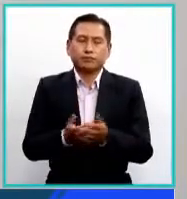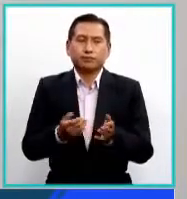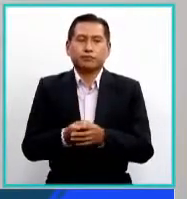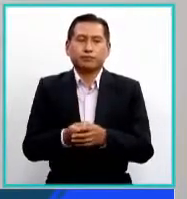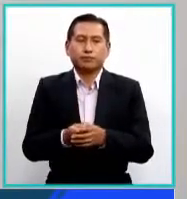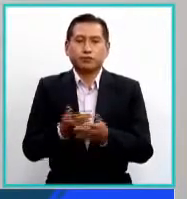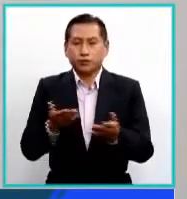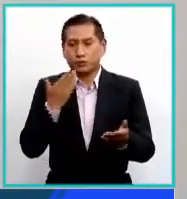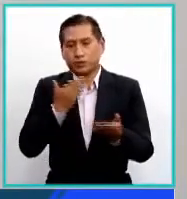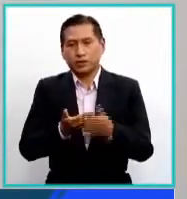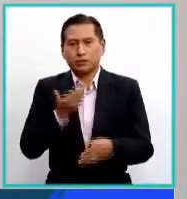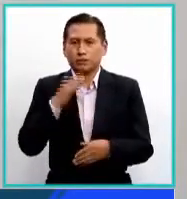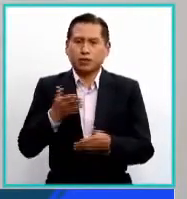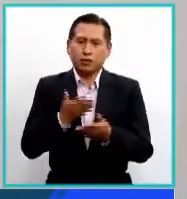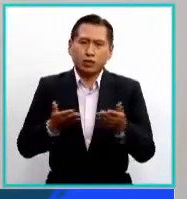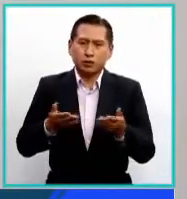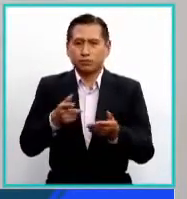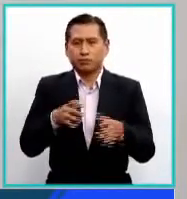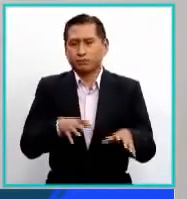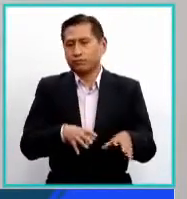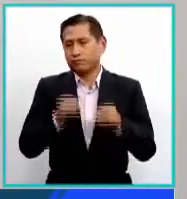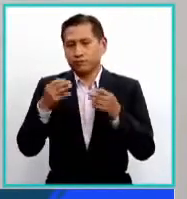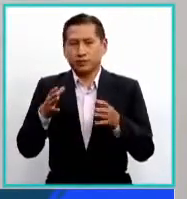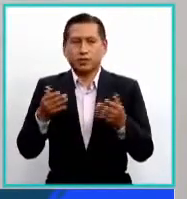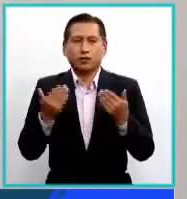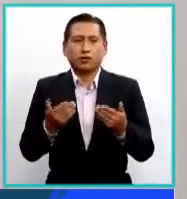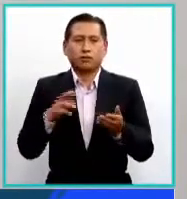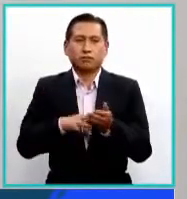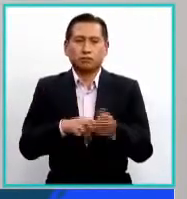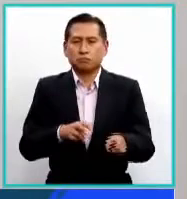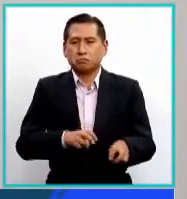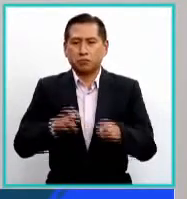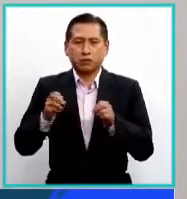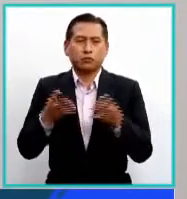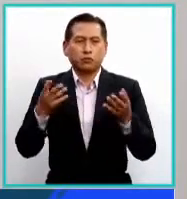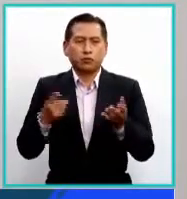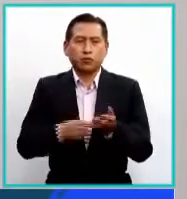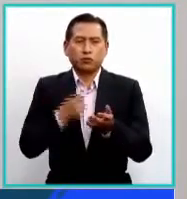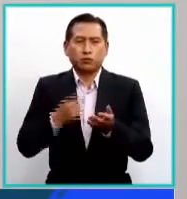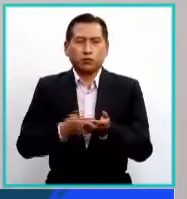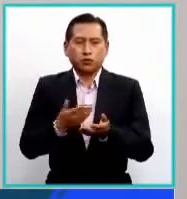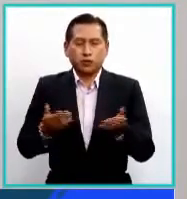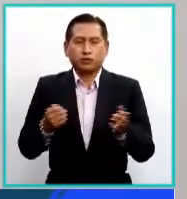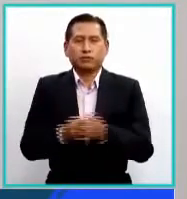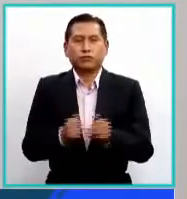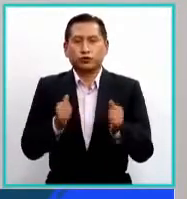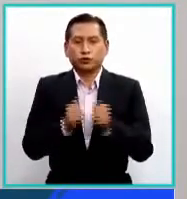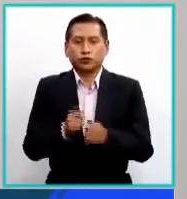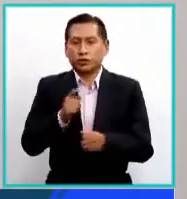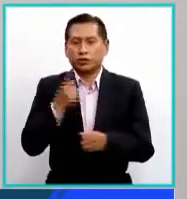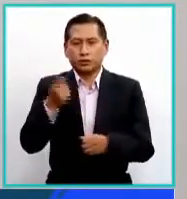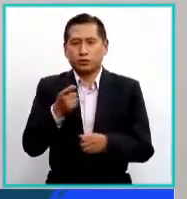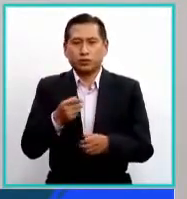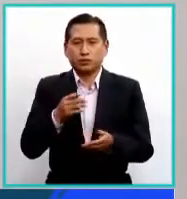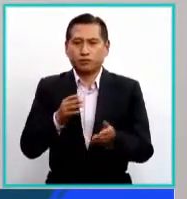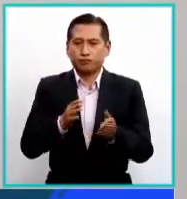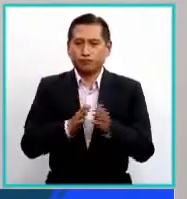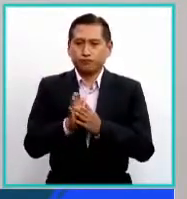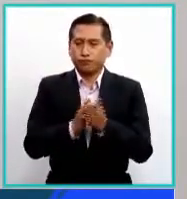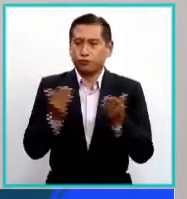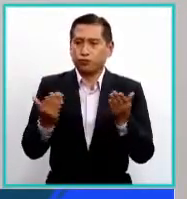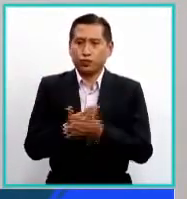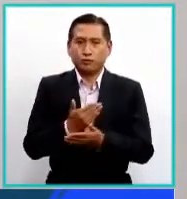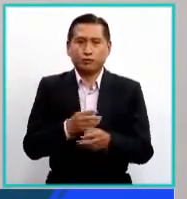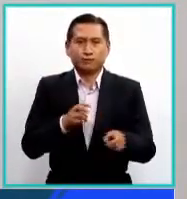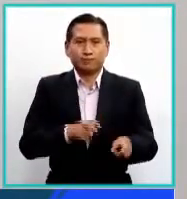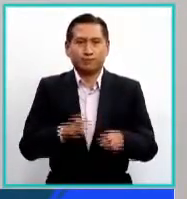cosas buenas, malas, salidas, viajes, tantas cosas. Con vos siempre es una aventura